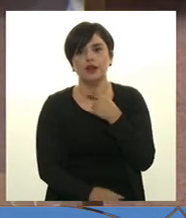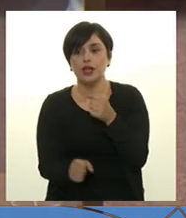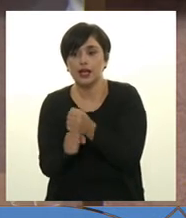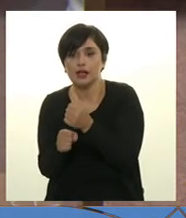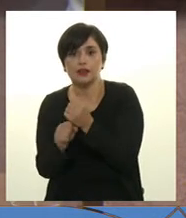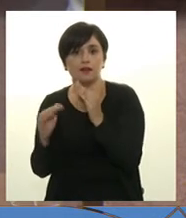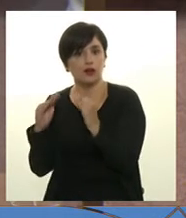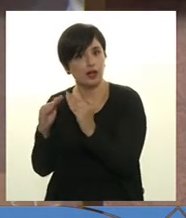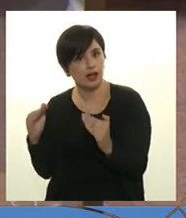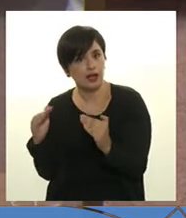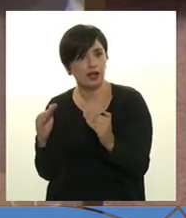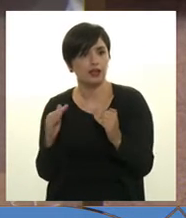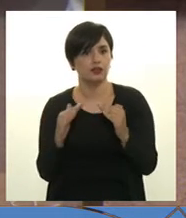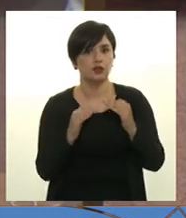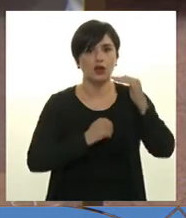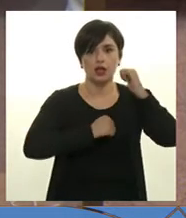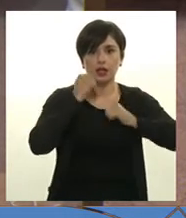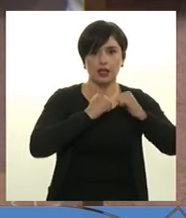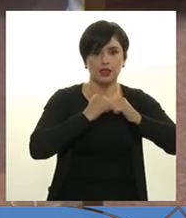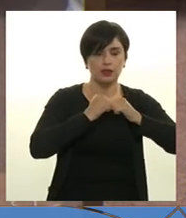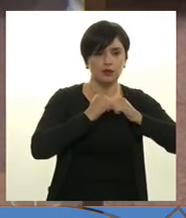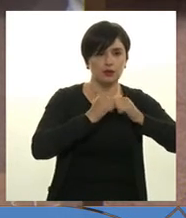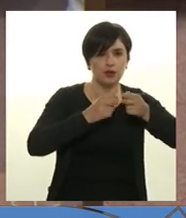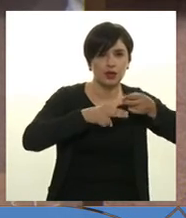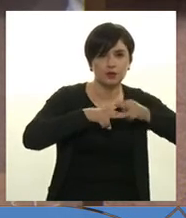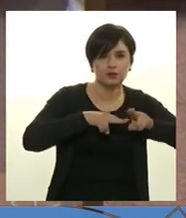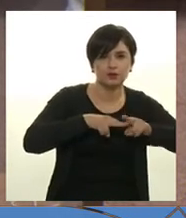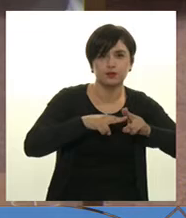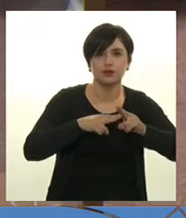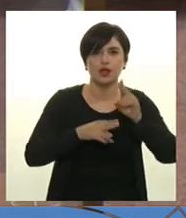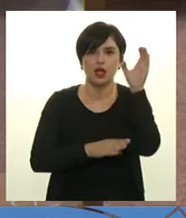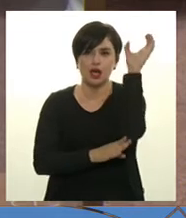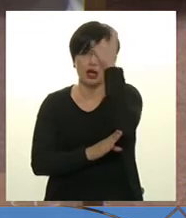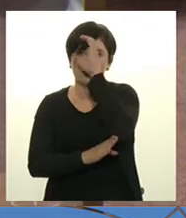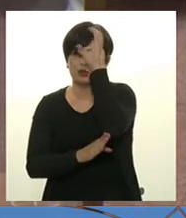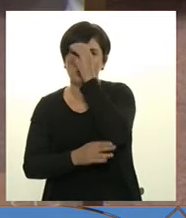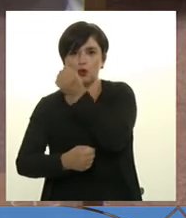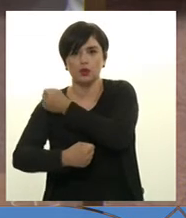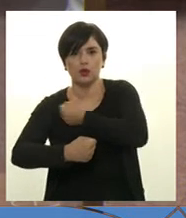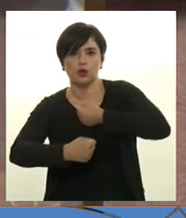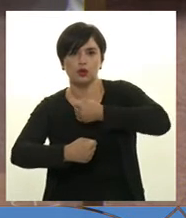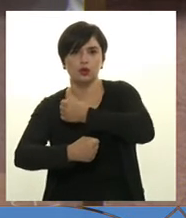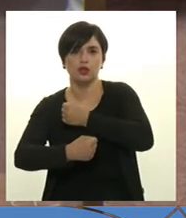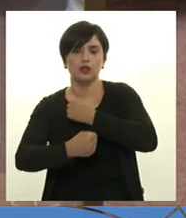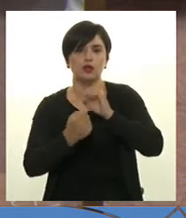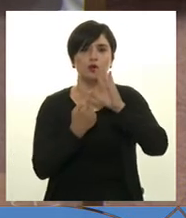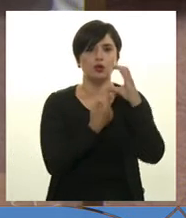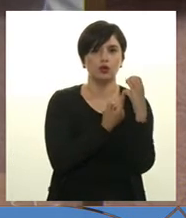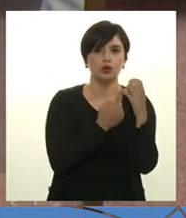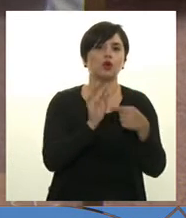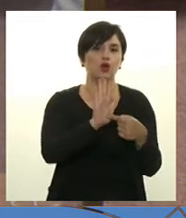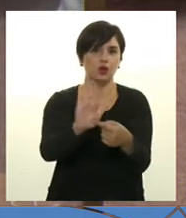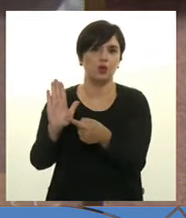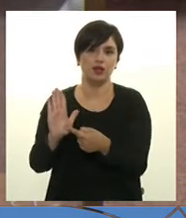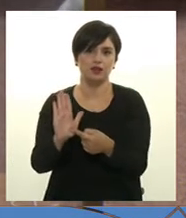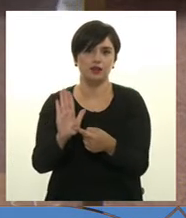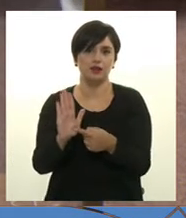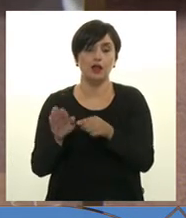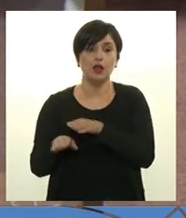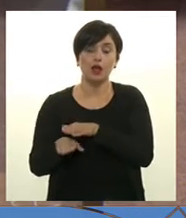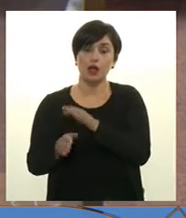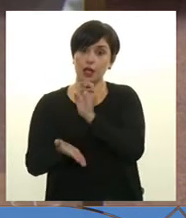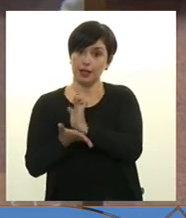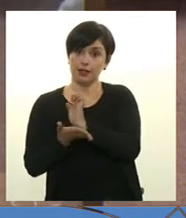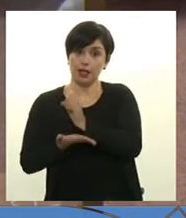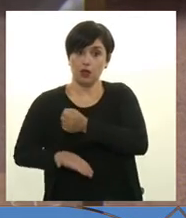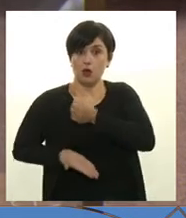la industria manufacturera el sector gastronómico turístico y la cultura dan cuenta de esta realidad un apoyo fiscal fuerte a